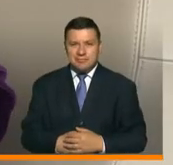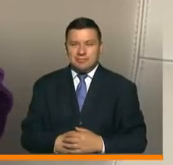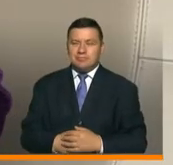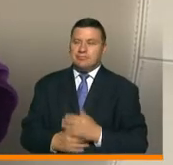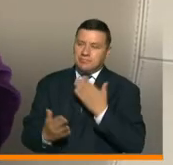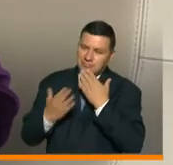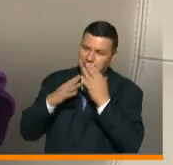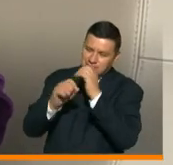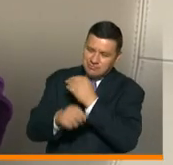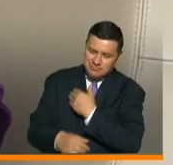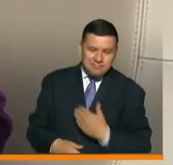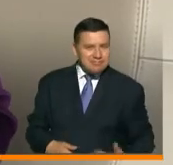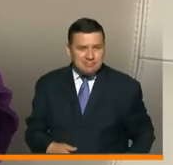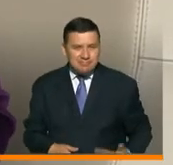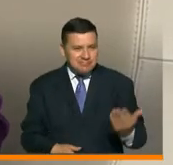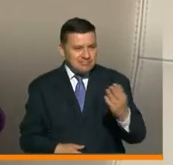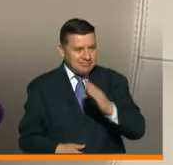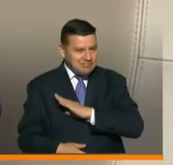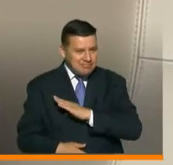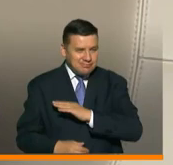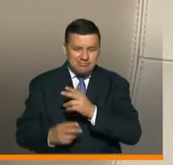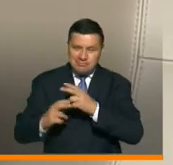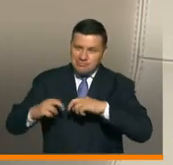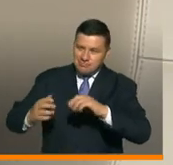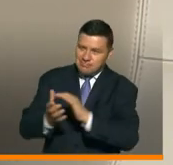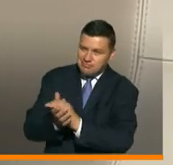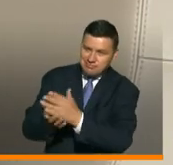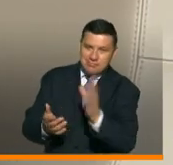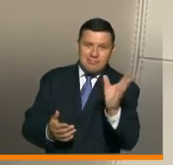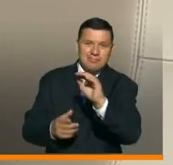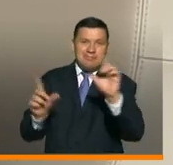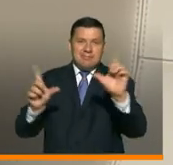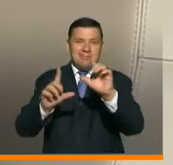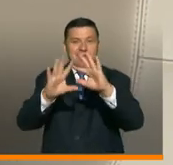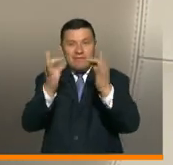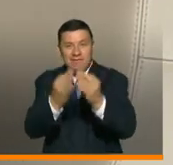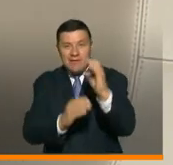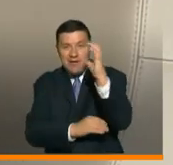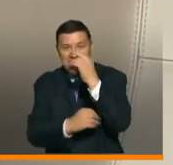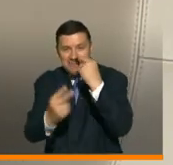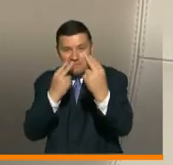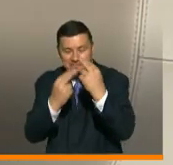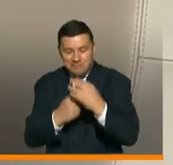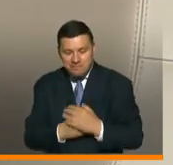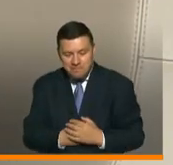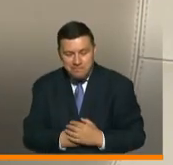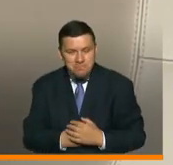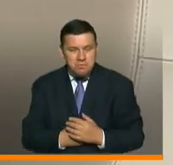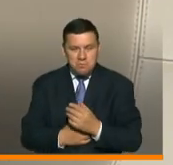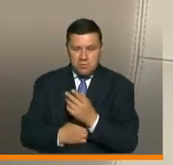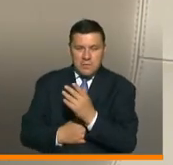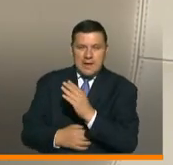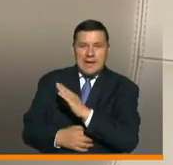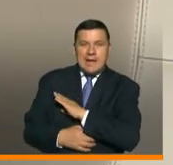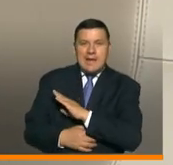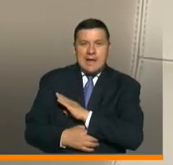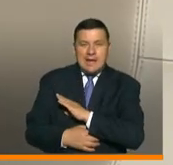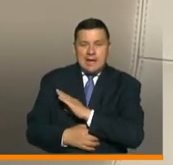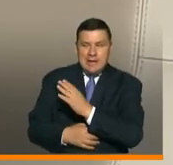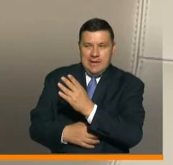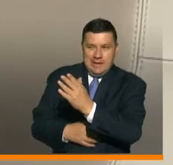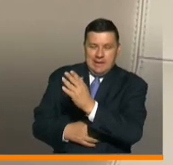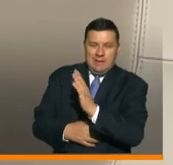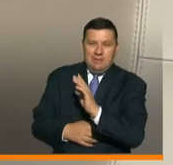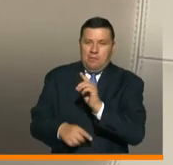Bueno, buenas noches, presidente, alcalde, compañeros y todos los televidentes y las familias colombianas. Rápidamente, alcalde, porque